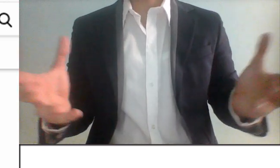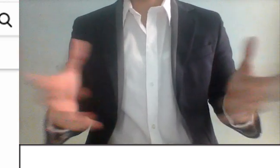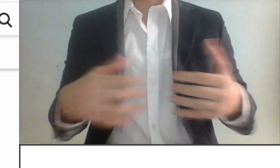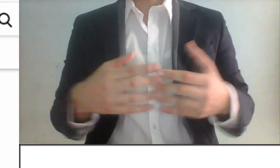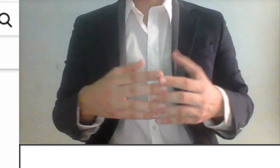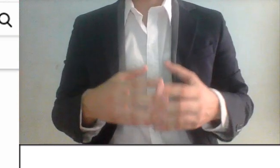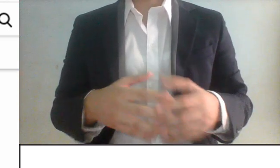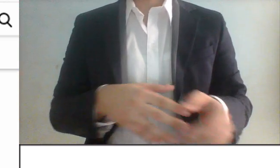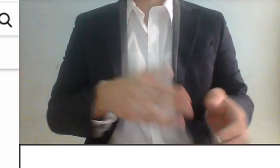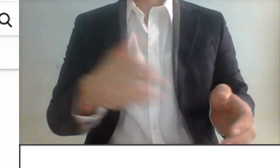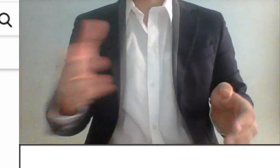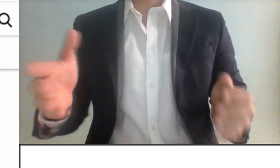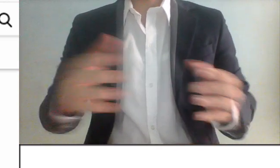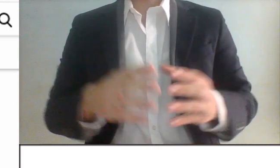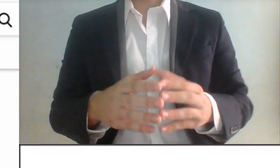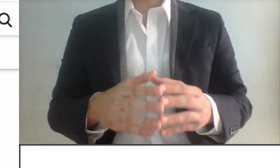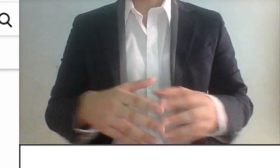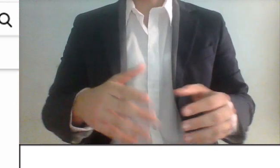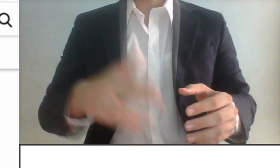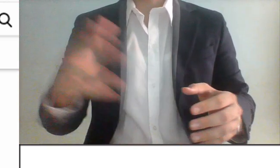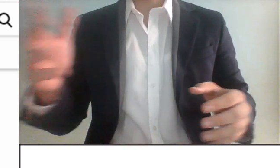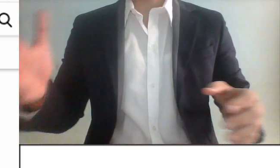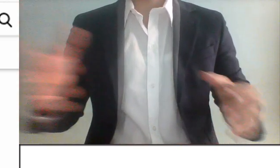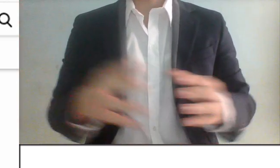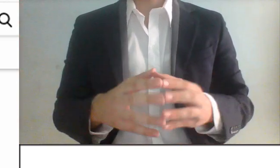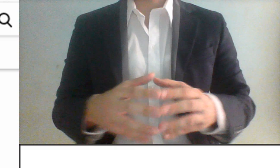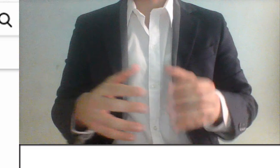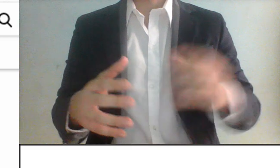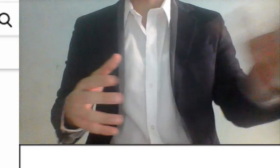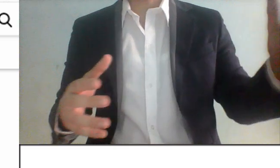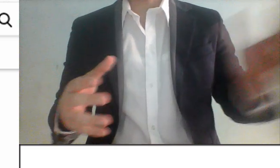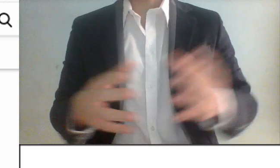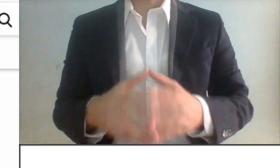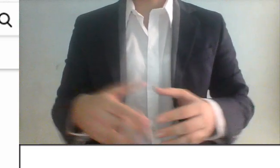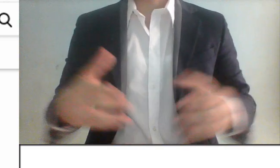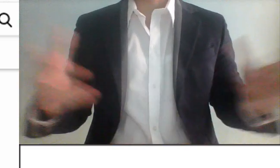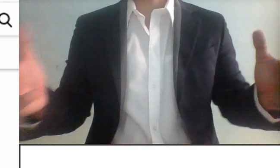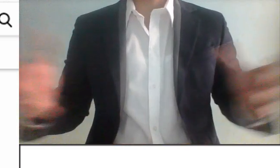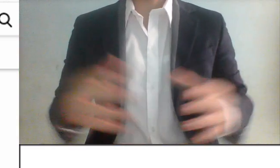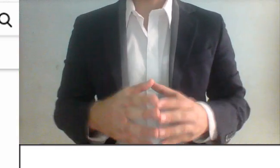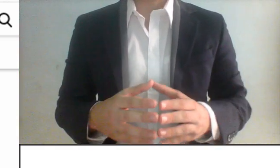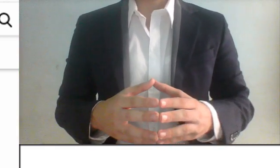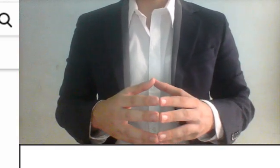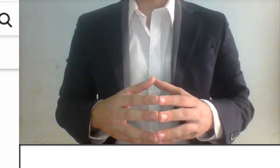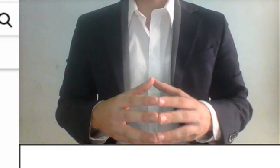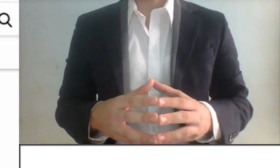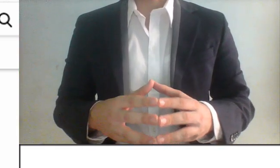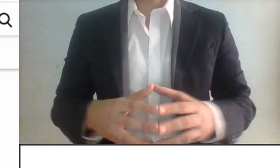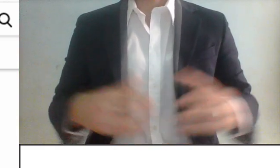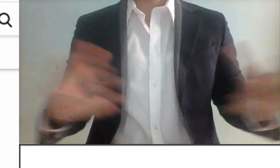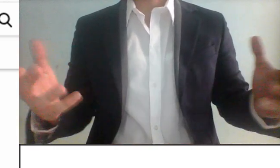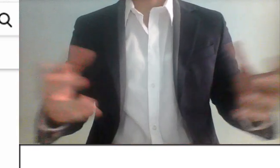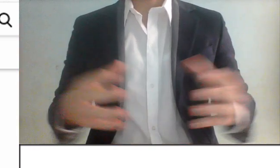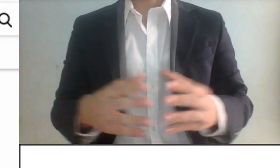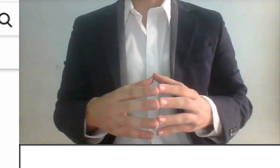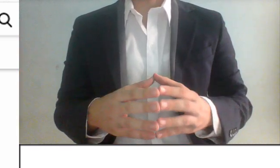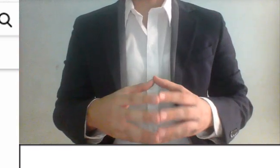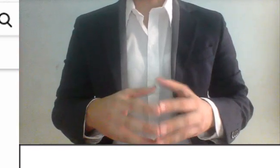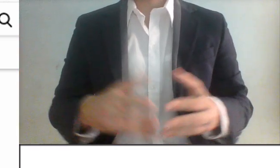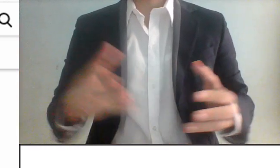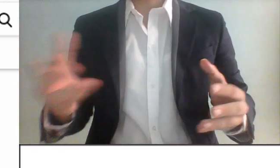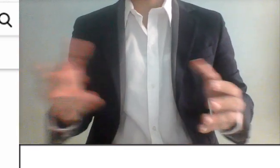decir eso el problema es que aquí está el ejemplo concreto que puedes destinar recursos pero te pueden volar más del 75% de los recursos y terminar